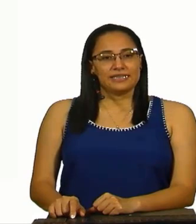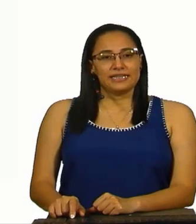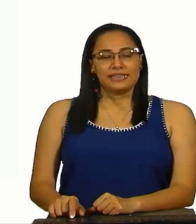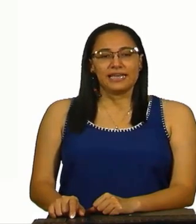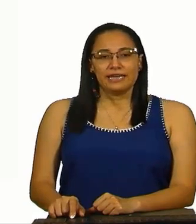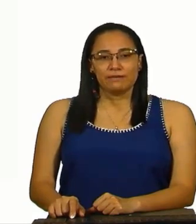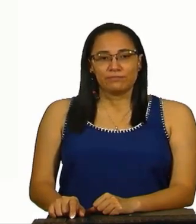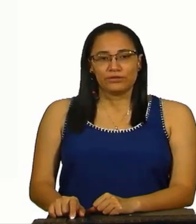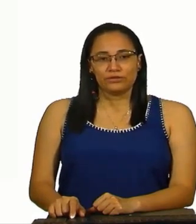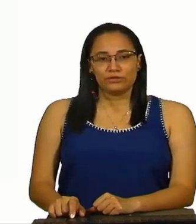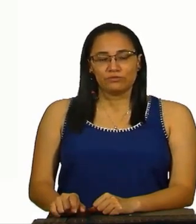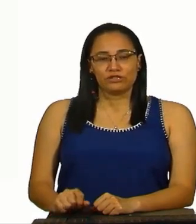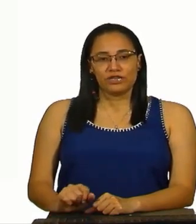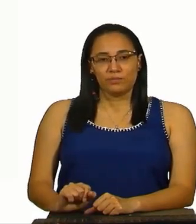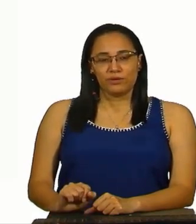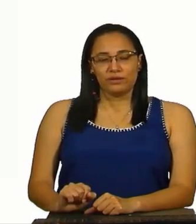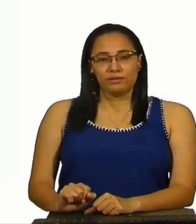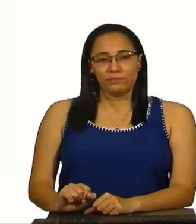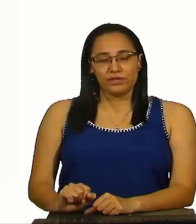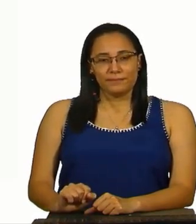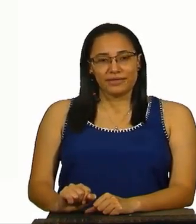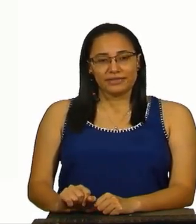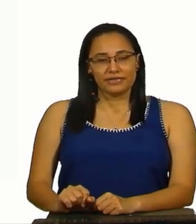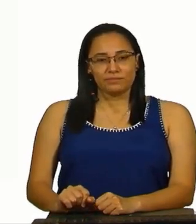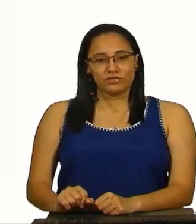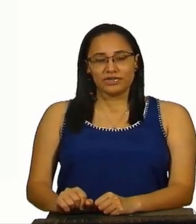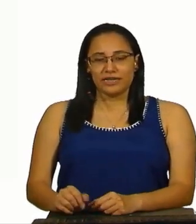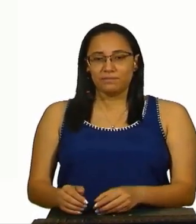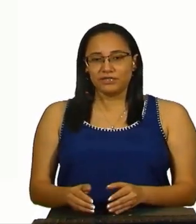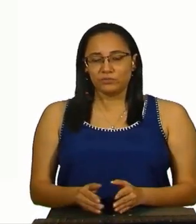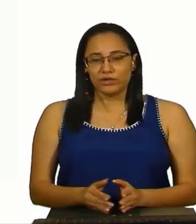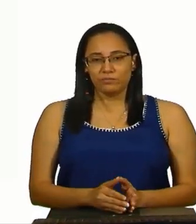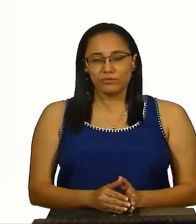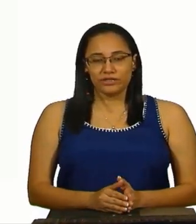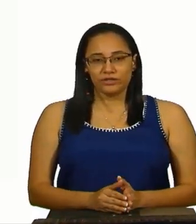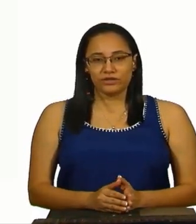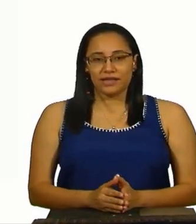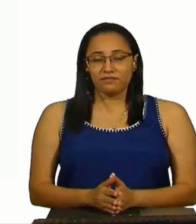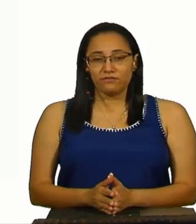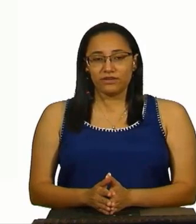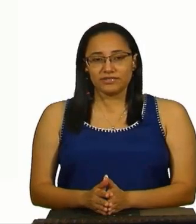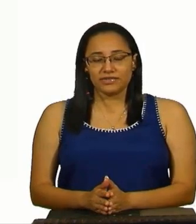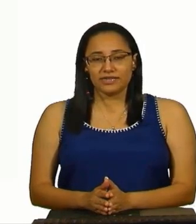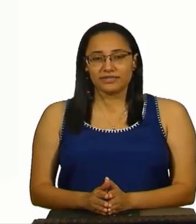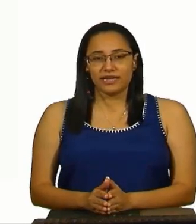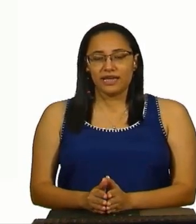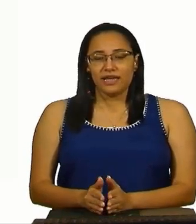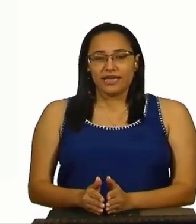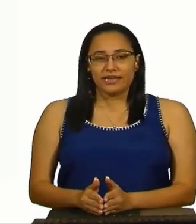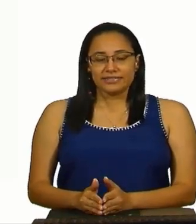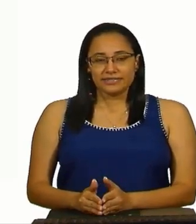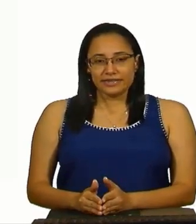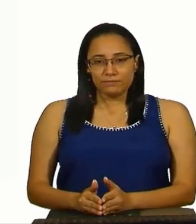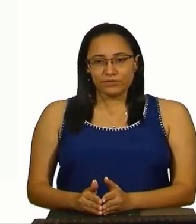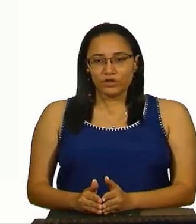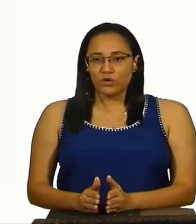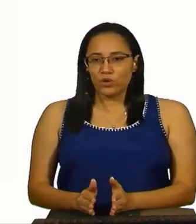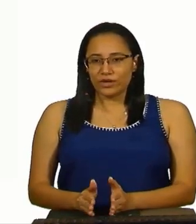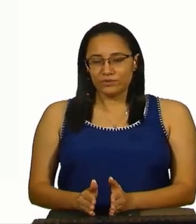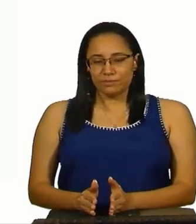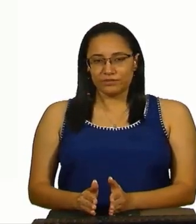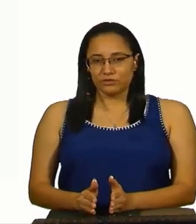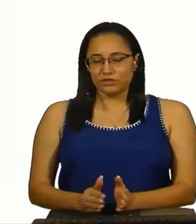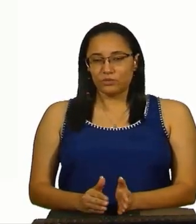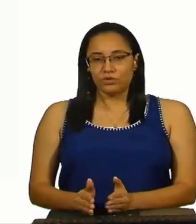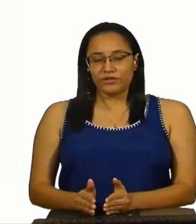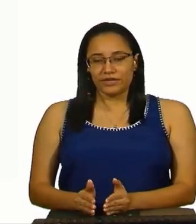Excelente. Siguiente ejemplo, como ustedes pueden ver, tenemos aquí el mismo ejemplo anterior. La diferencia es que en este ejemplo no